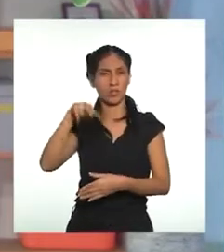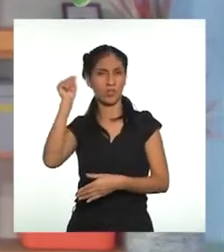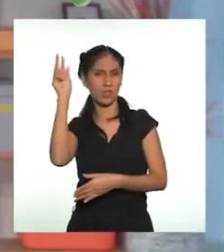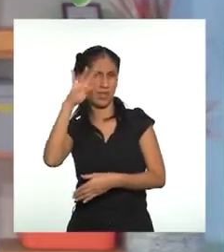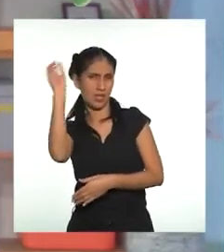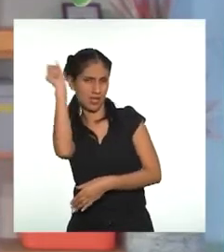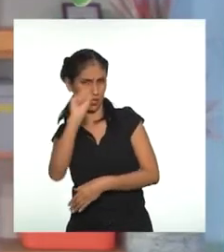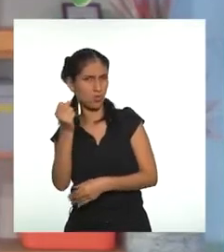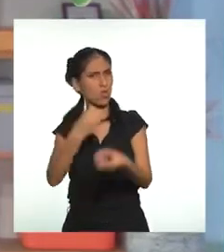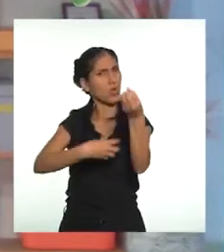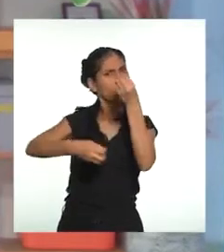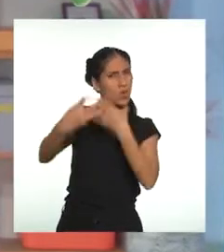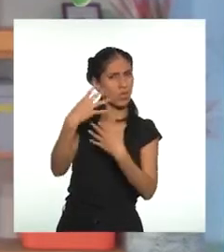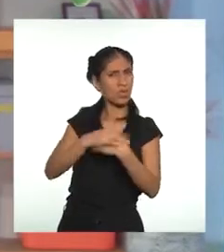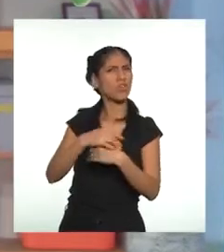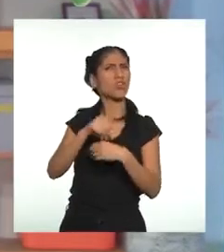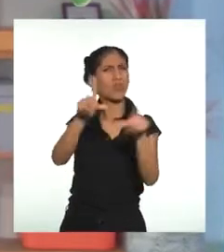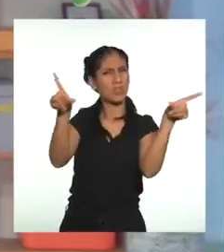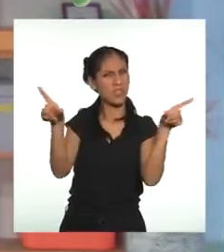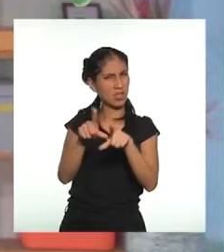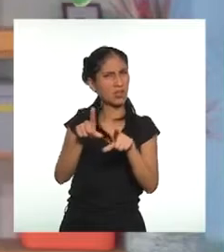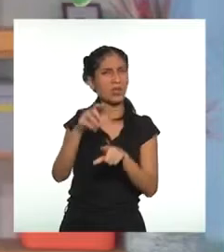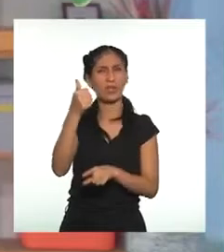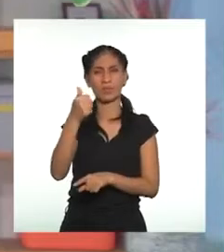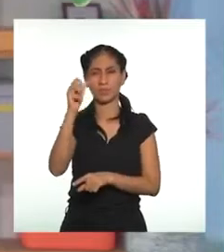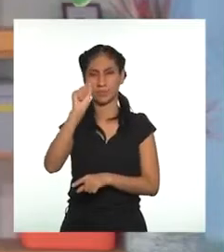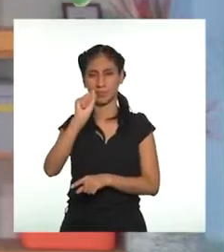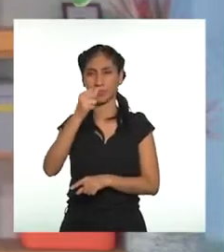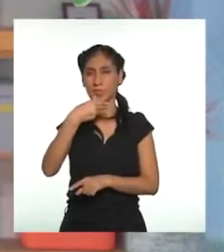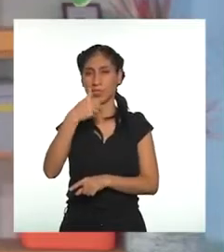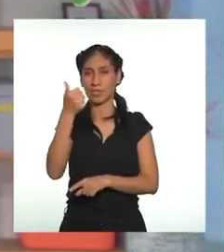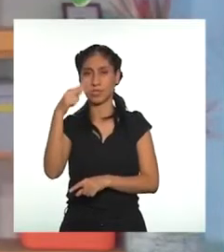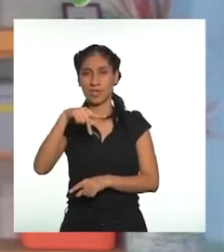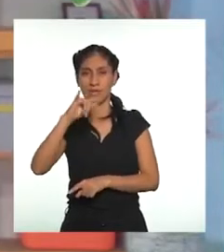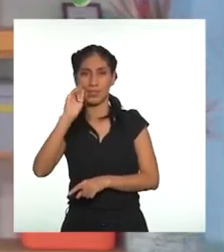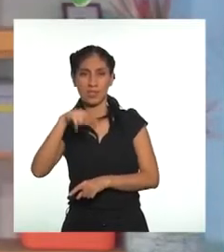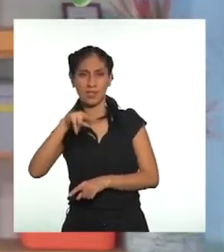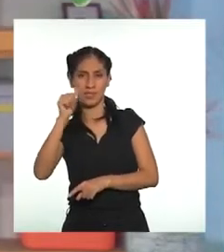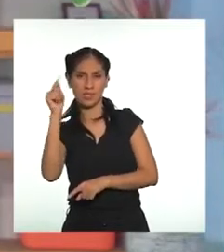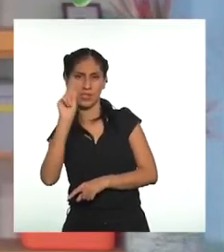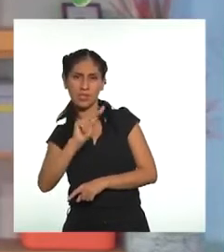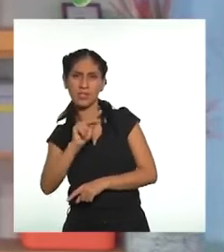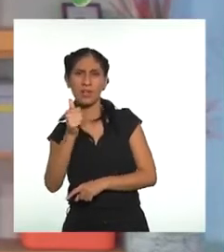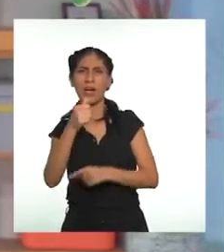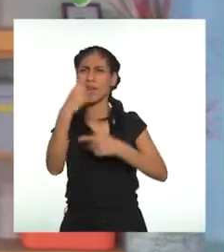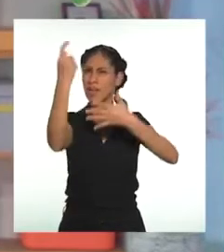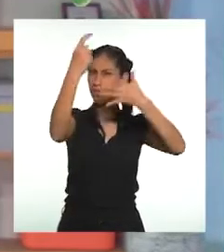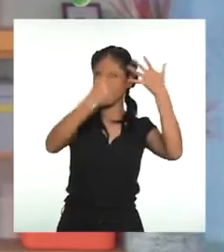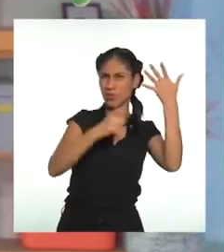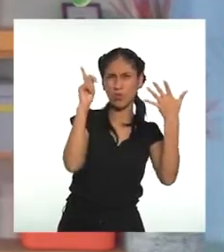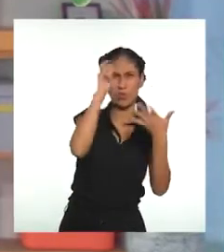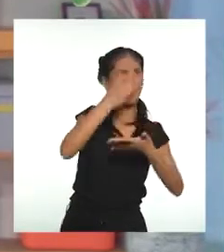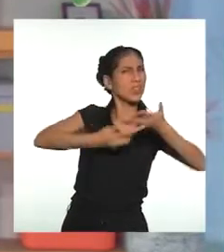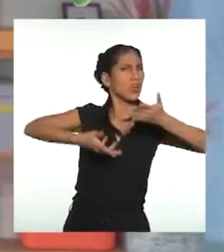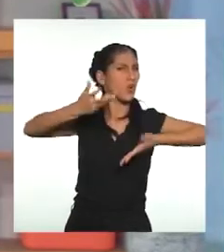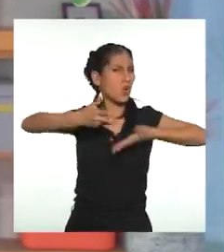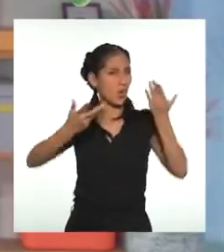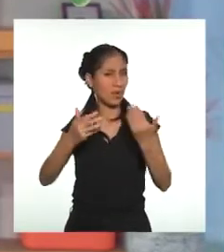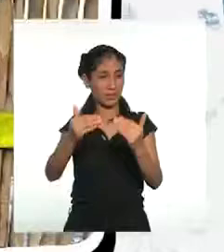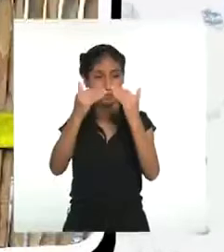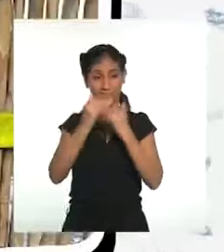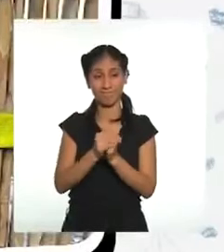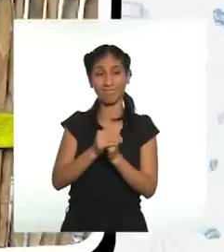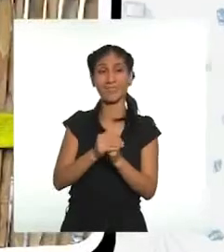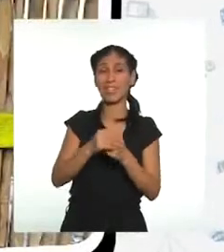originarios. Cuéntanos sobre el pueblo Ashaninka. ¿Cuáles son las principales dificultades que enfrentan como comunidad